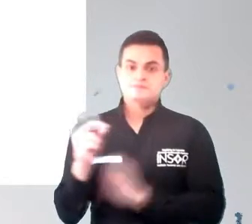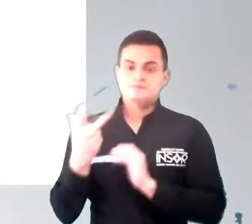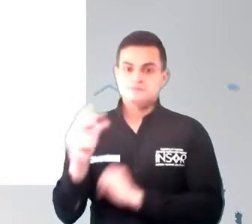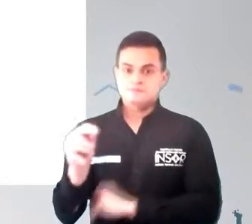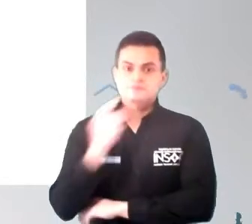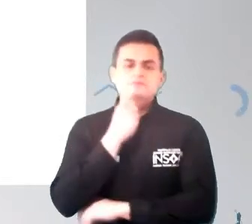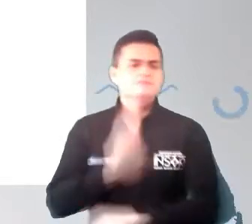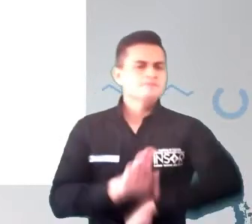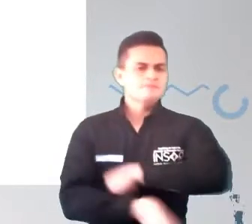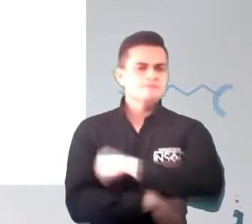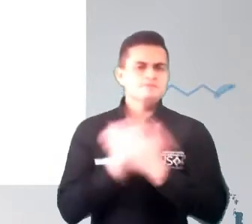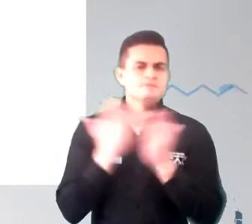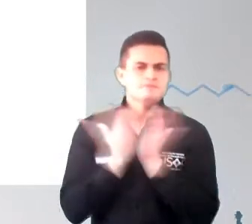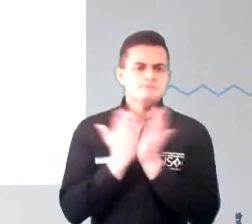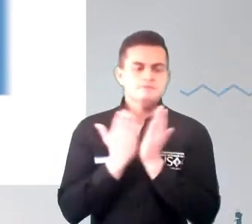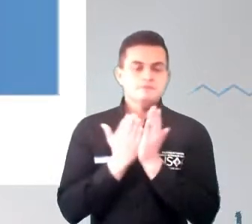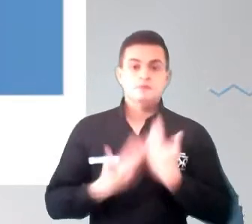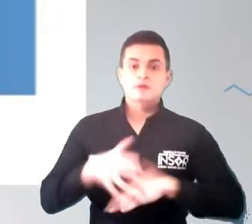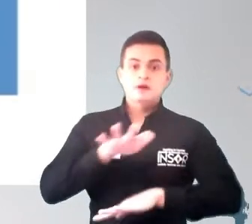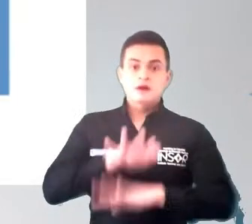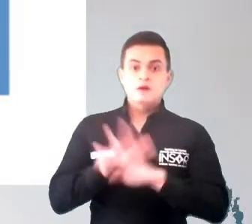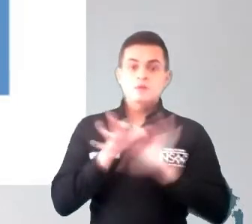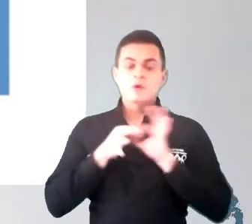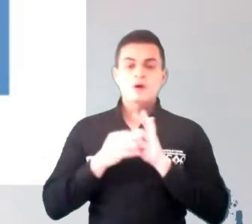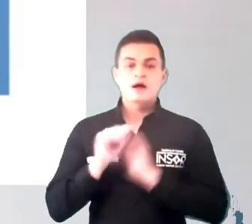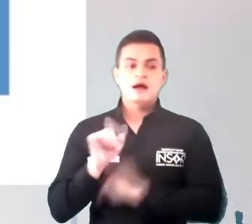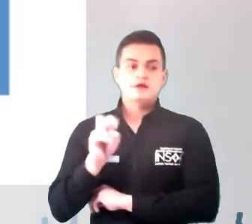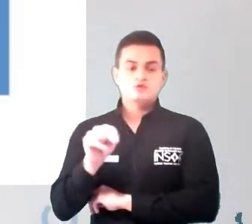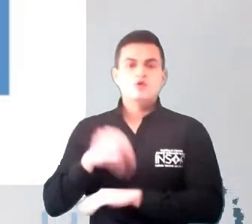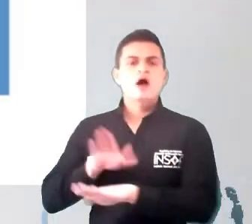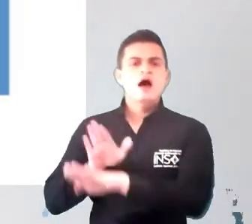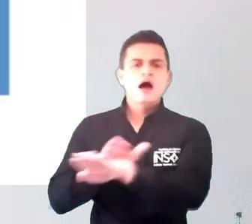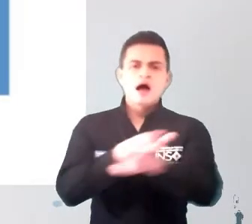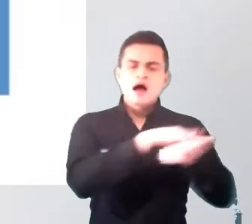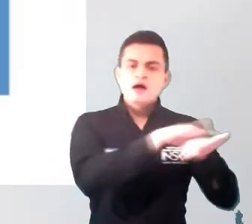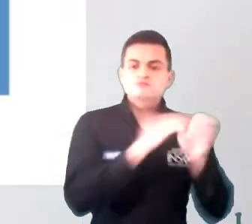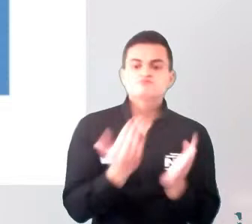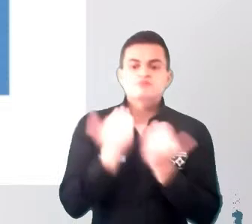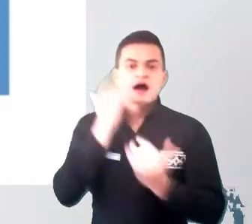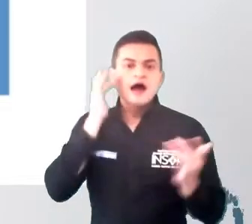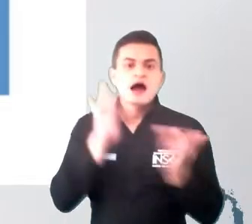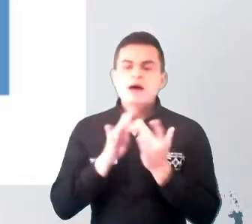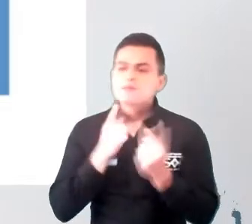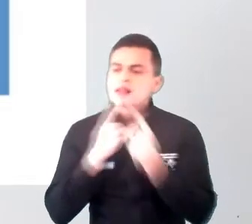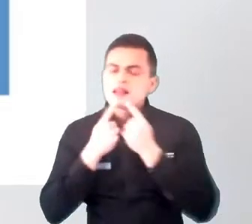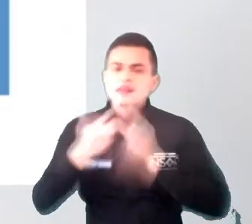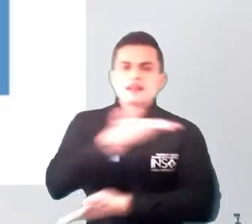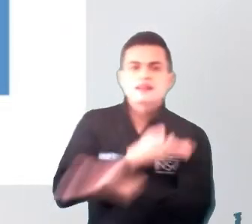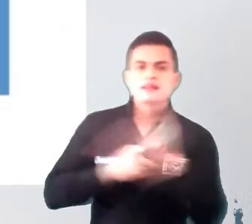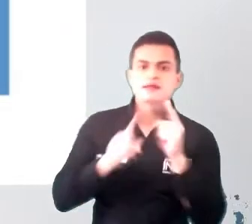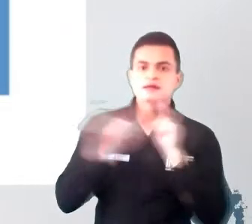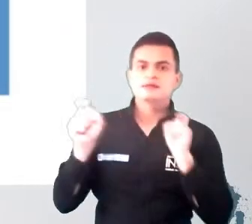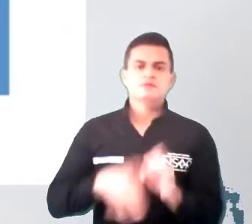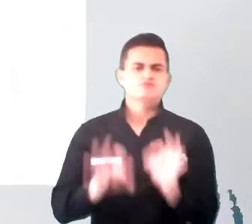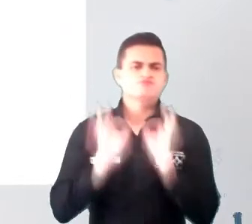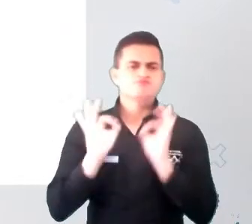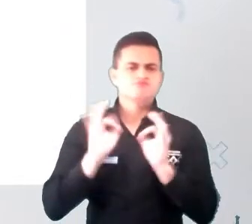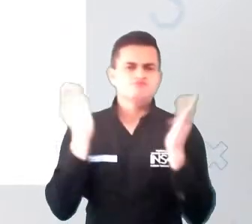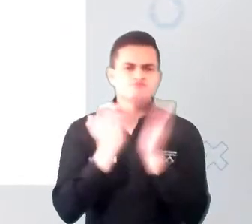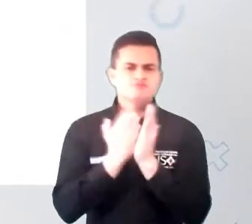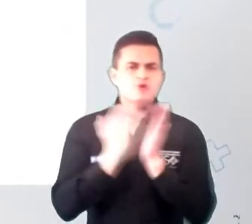Mineducación, Redúnete y Ascún te invitan a participar en los diálogos sobre la calidad en la educación superior mediada con tecnologías